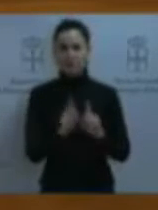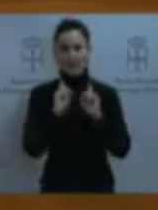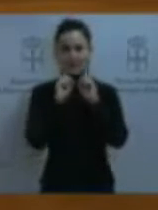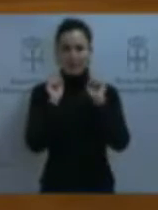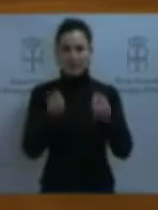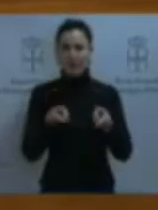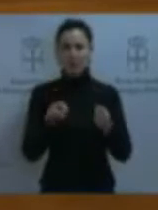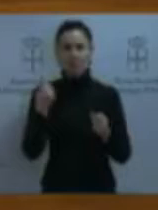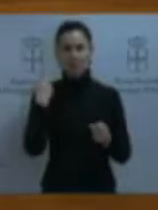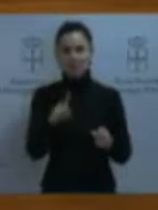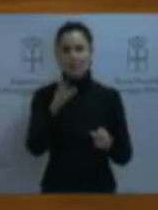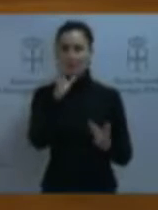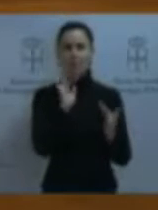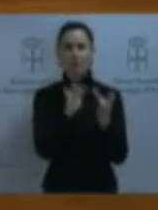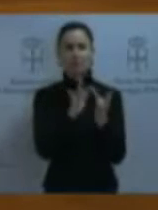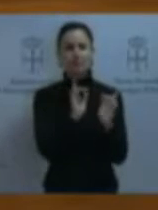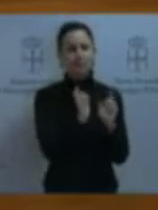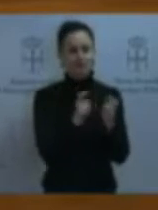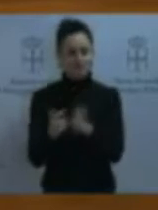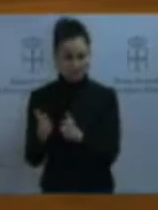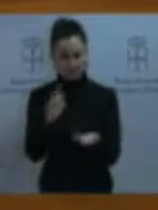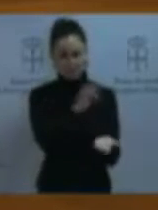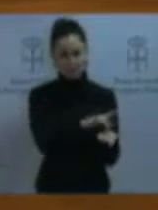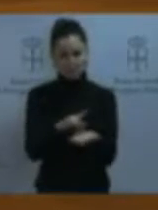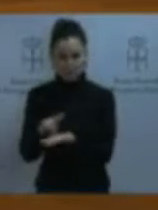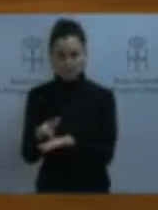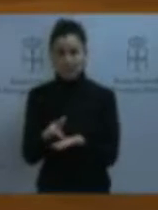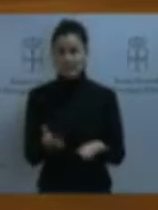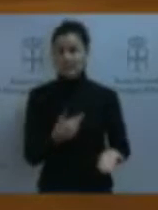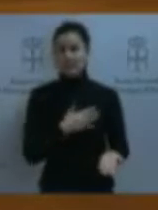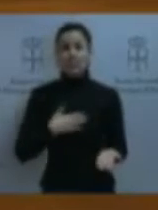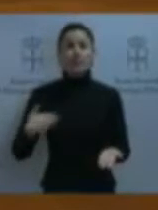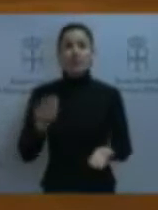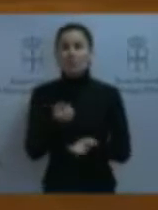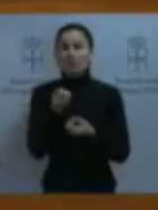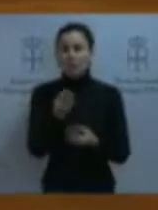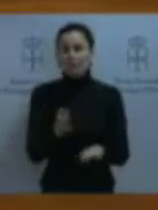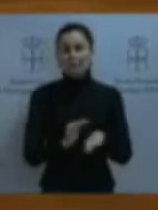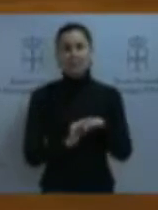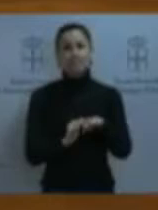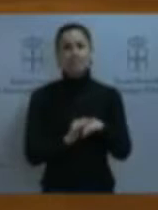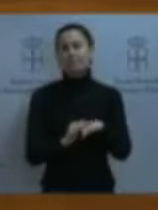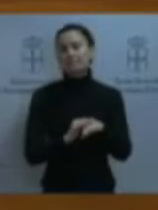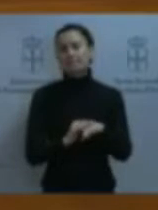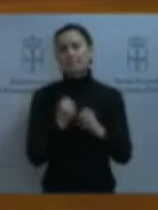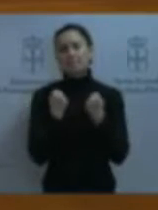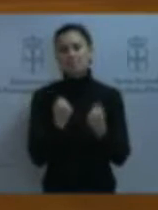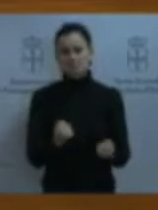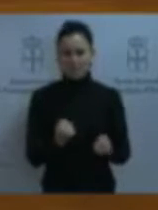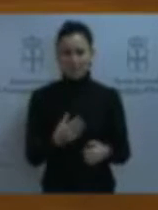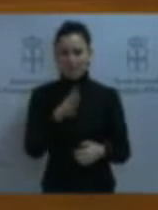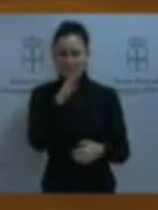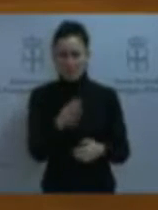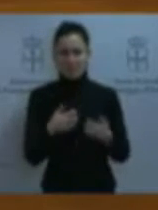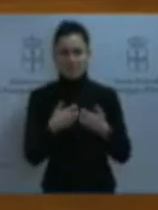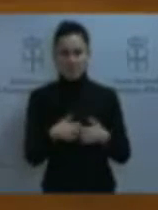en contacto, y quiero decirles que lamentamos profundamente que los mecanismos de esta Cámara no contemplen